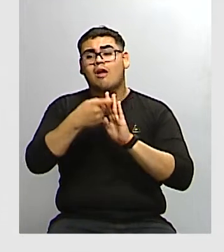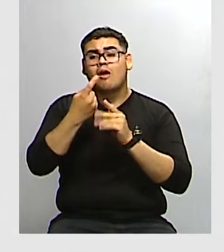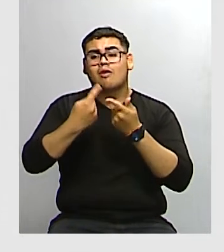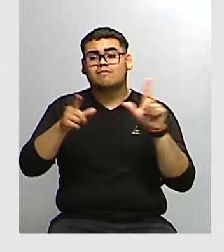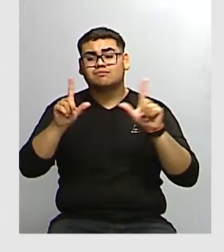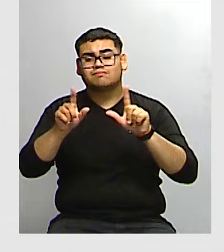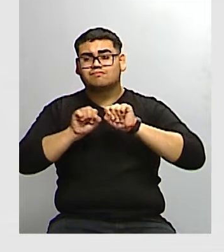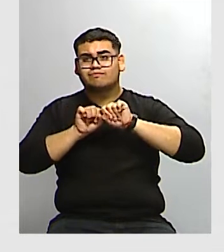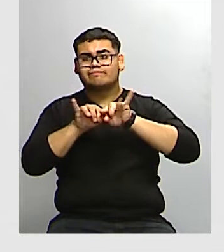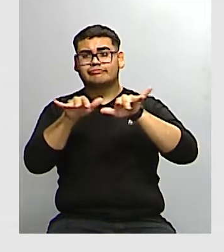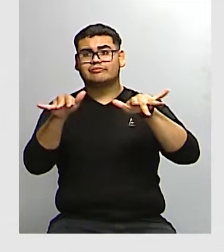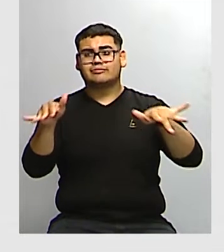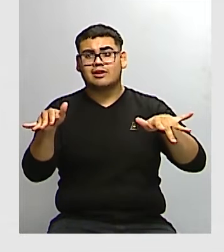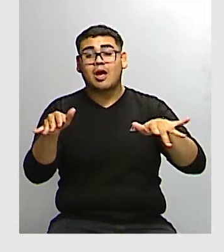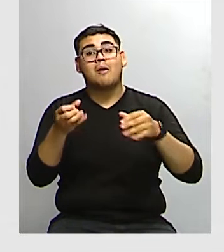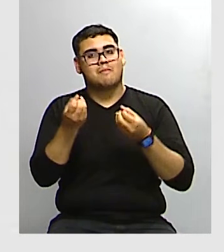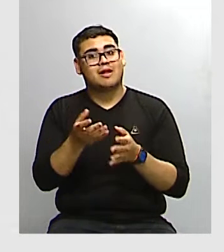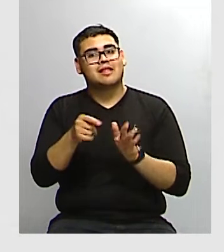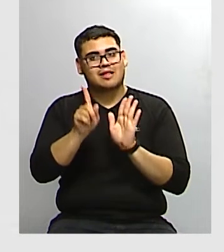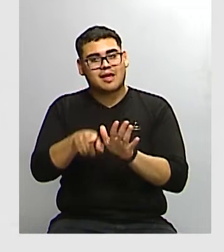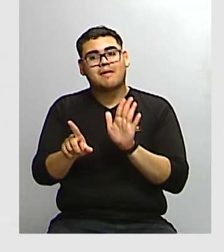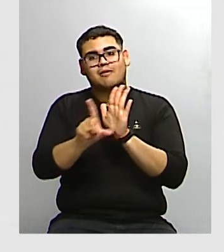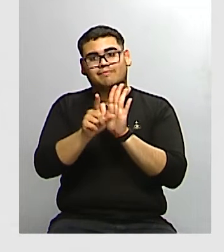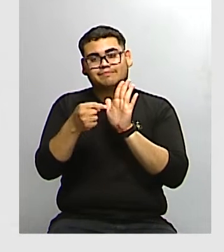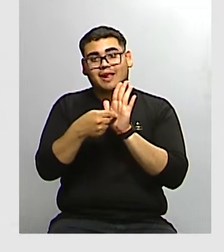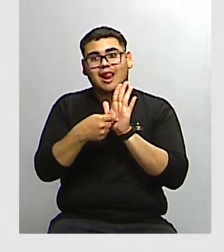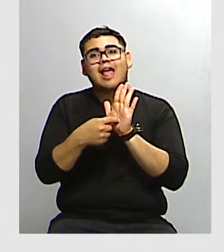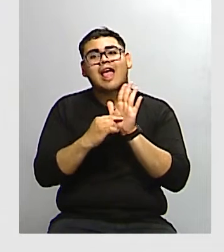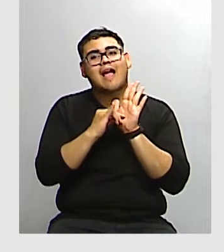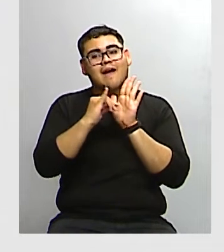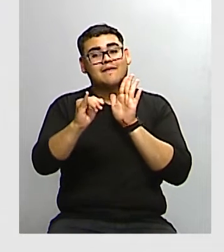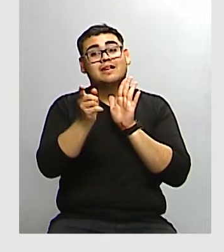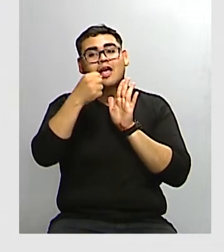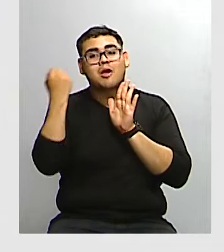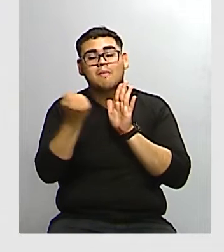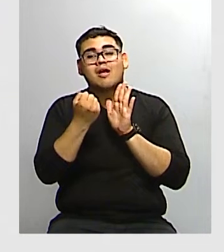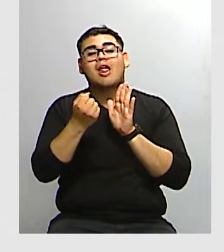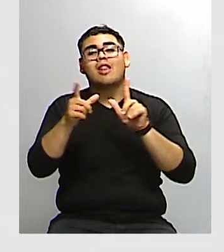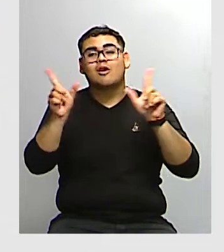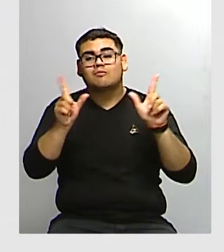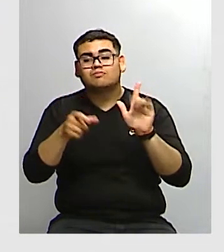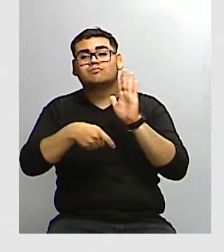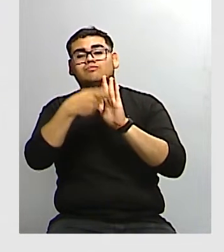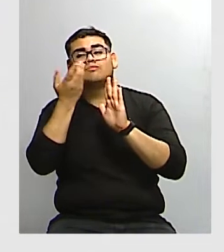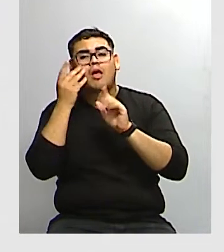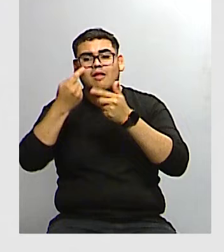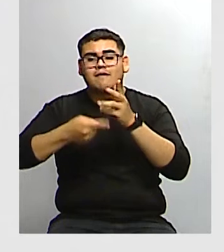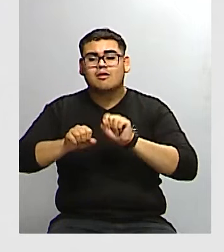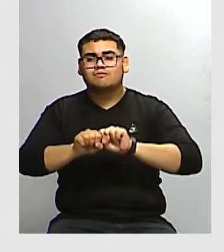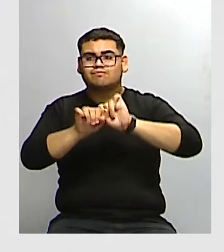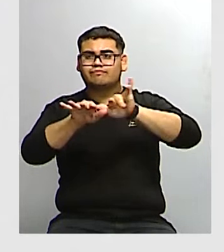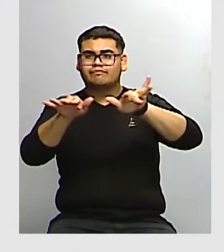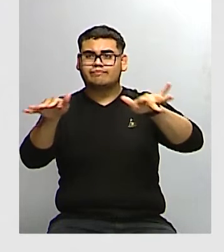ustedes también, que eso también está en la ley, que los medios de comunicación en lo posible, ¿no?, nos acompañen para difundir. Y la verdad que ha